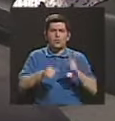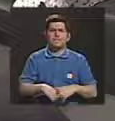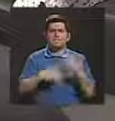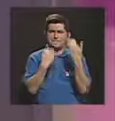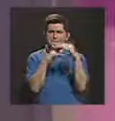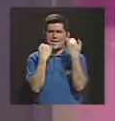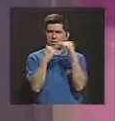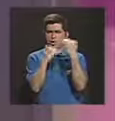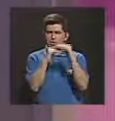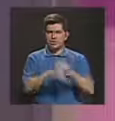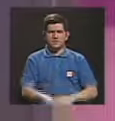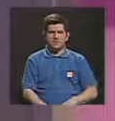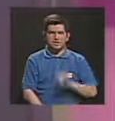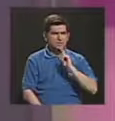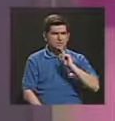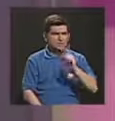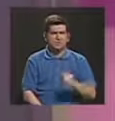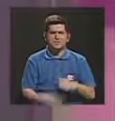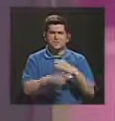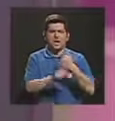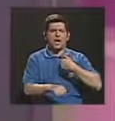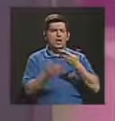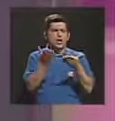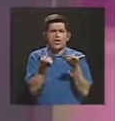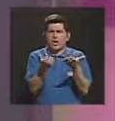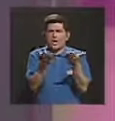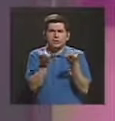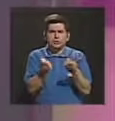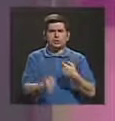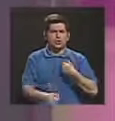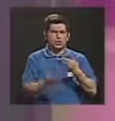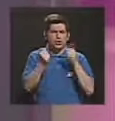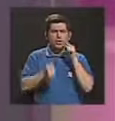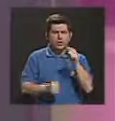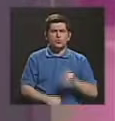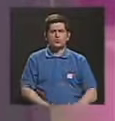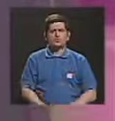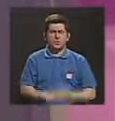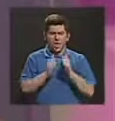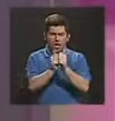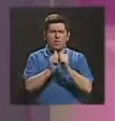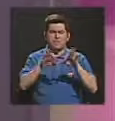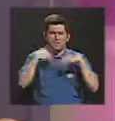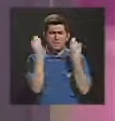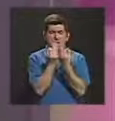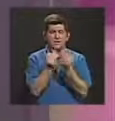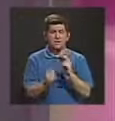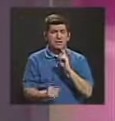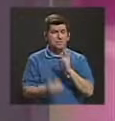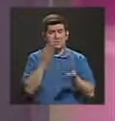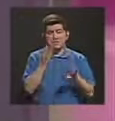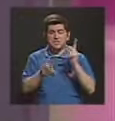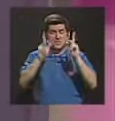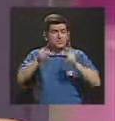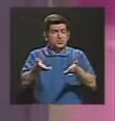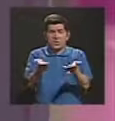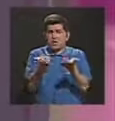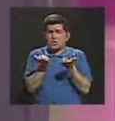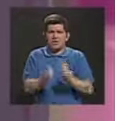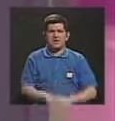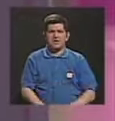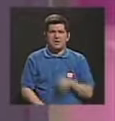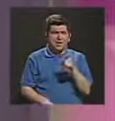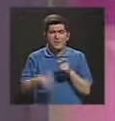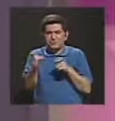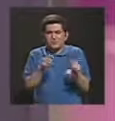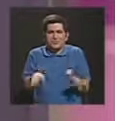límites, ¿verdad? No decirle, haga lo que yo quiero que haga porque yo quiero que usted esté con mi familia, tal vez él de verdad no quiere estar con él. ¿Cómo